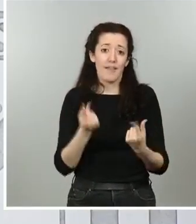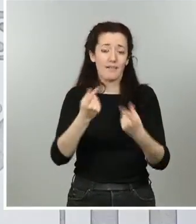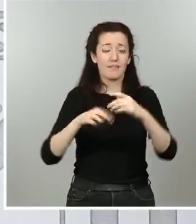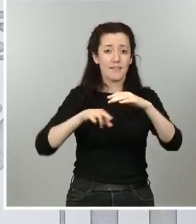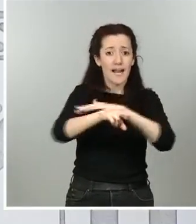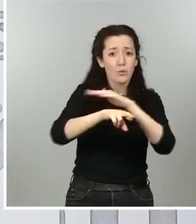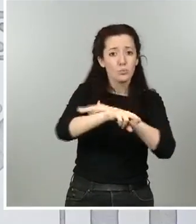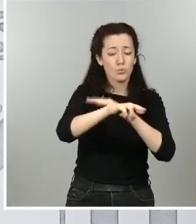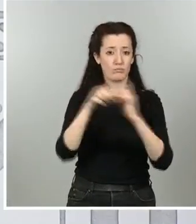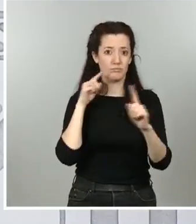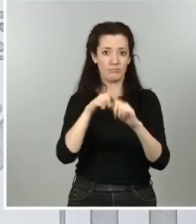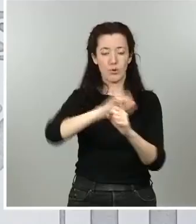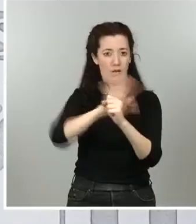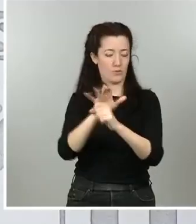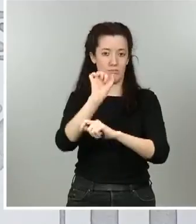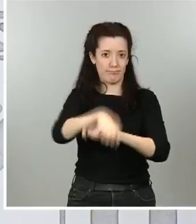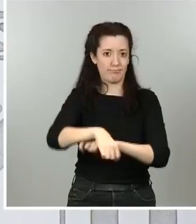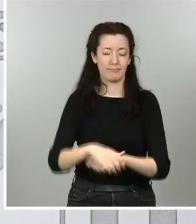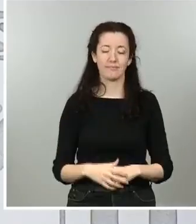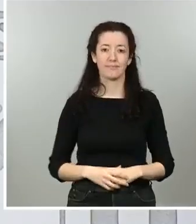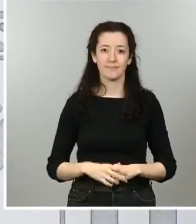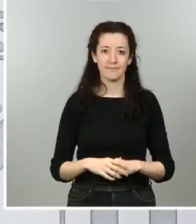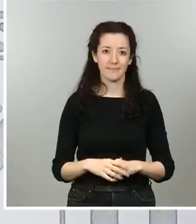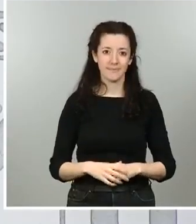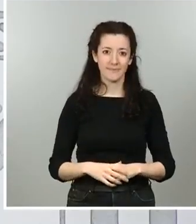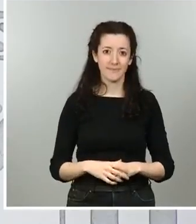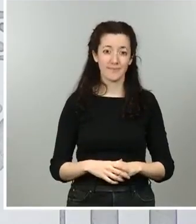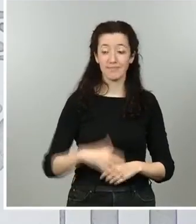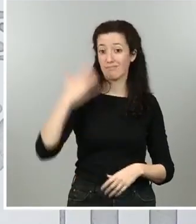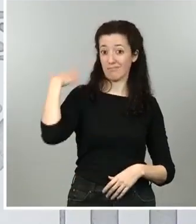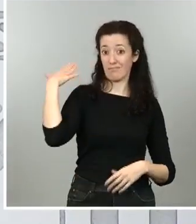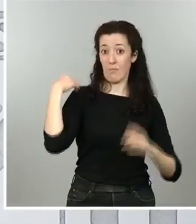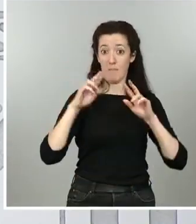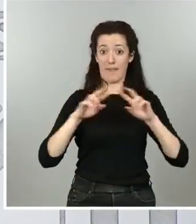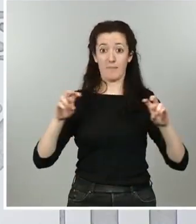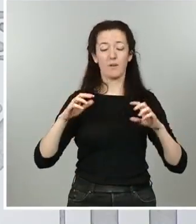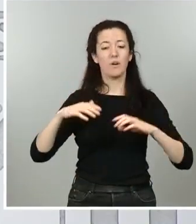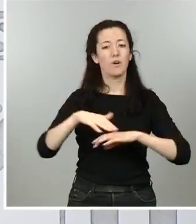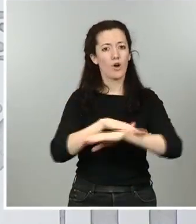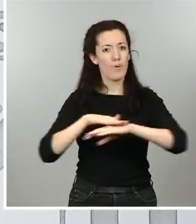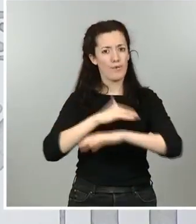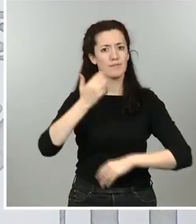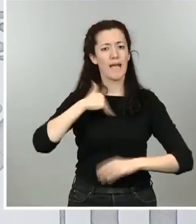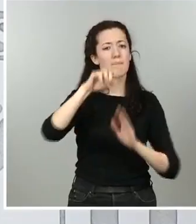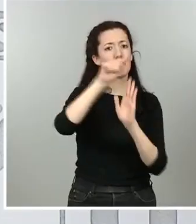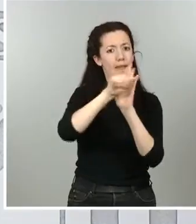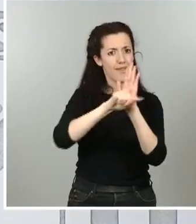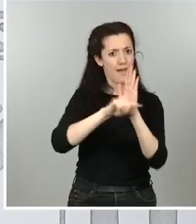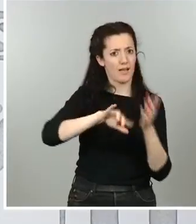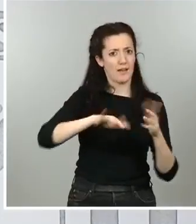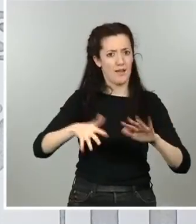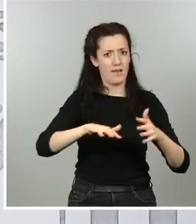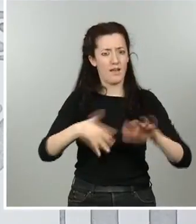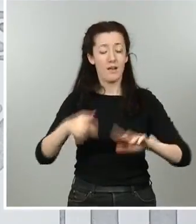combatir el virus. Desde el primer momento, el Gobierno ha ido adoptando medidas para evitar que ninguna comunidad tuviera problemas de